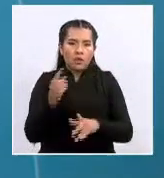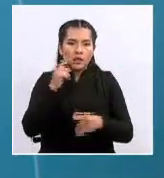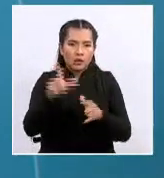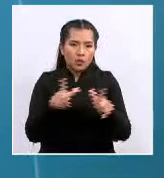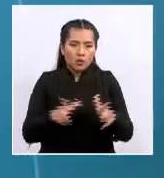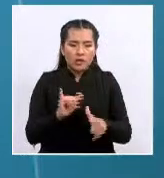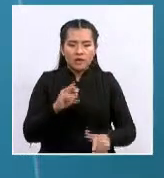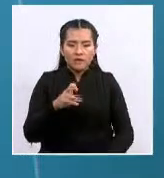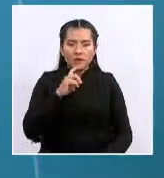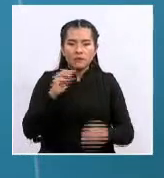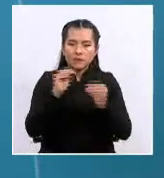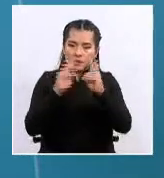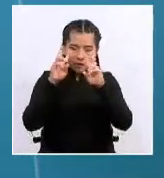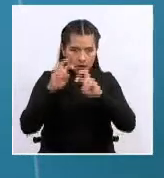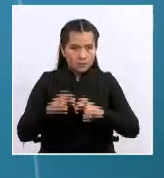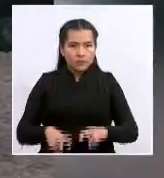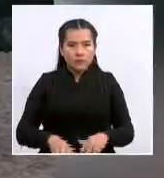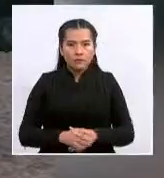El hecho está en investigación.